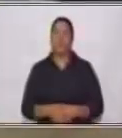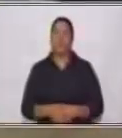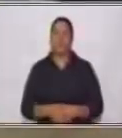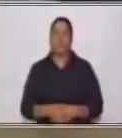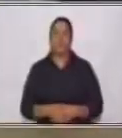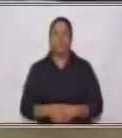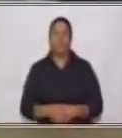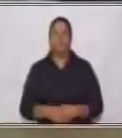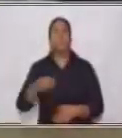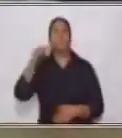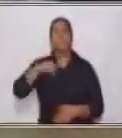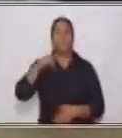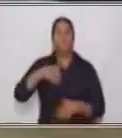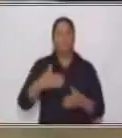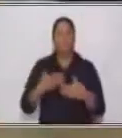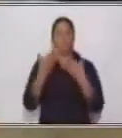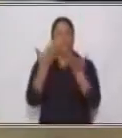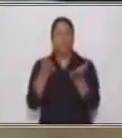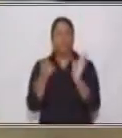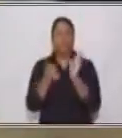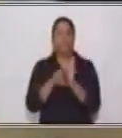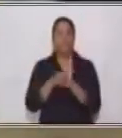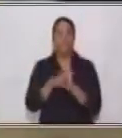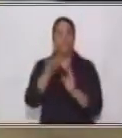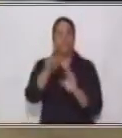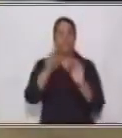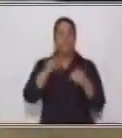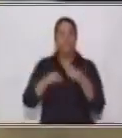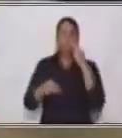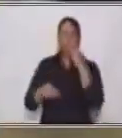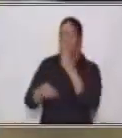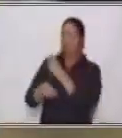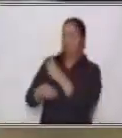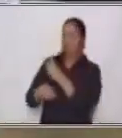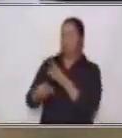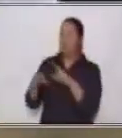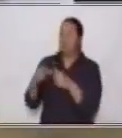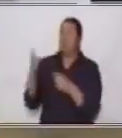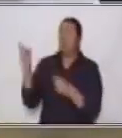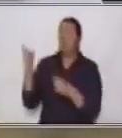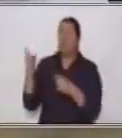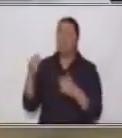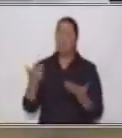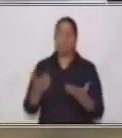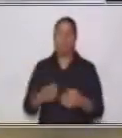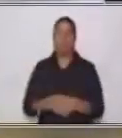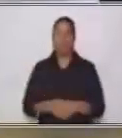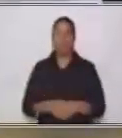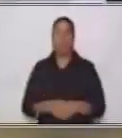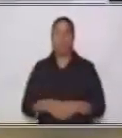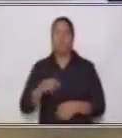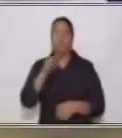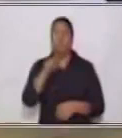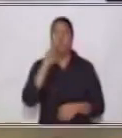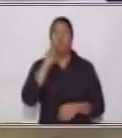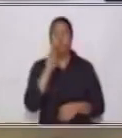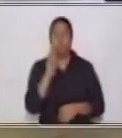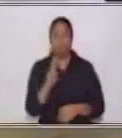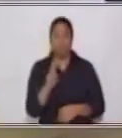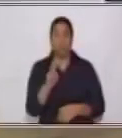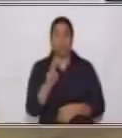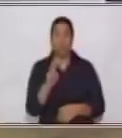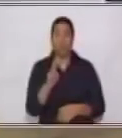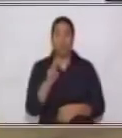Vamos a ver acá un ejemplo para que te guíes. Conclusión. Generalmente verás que en